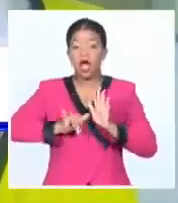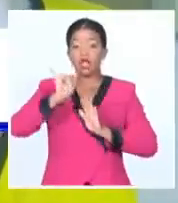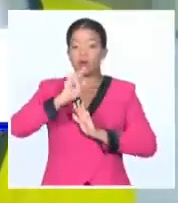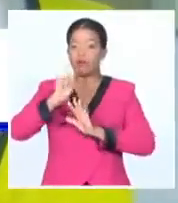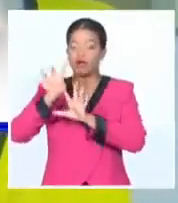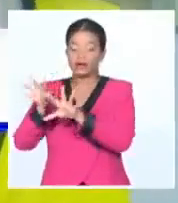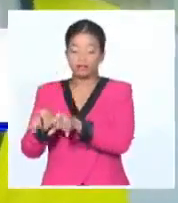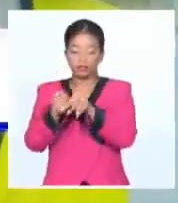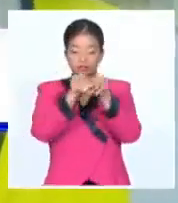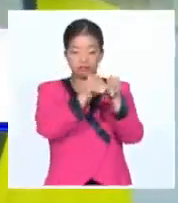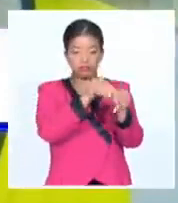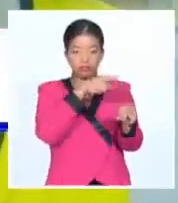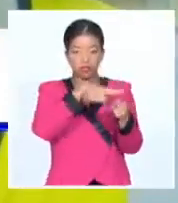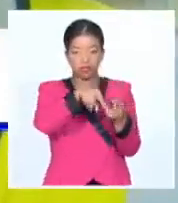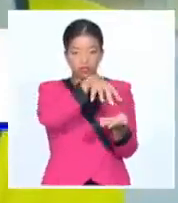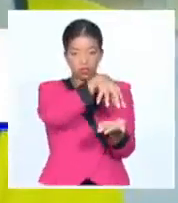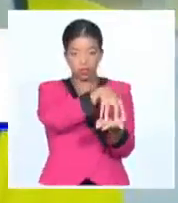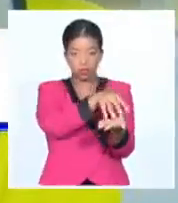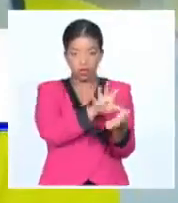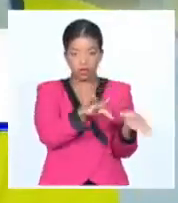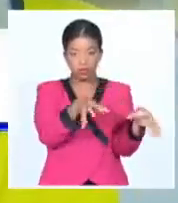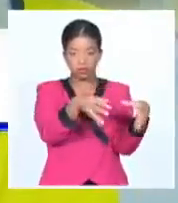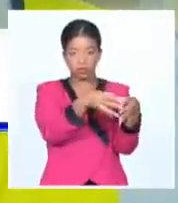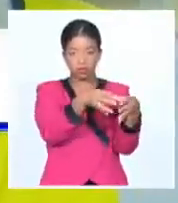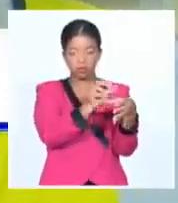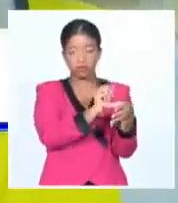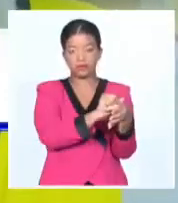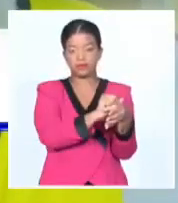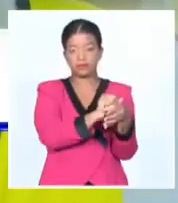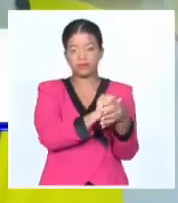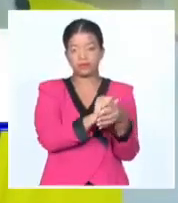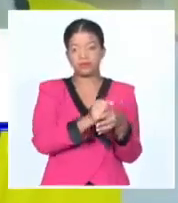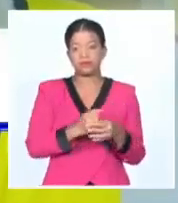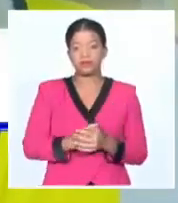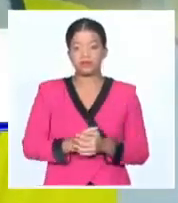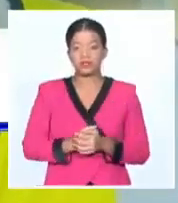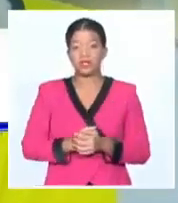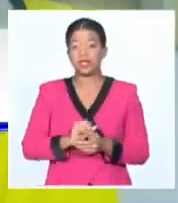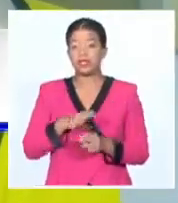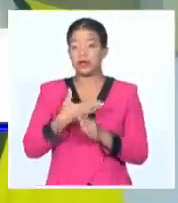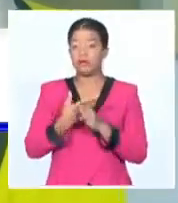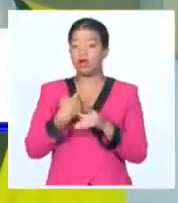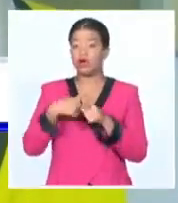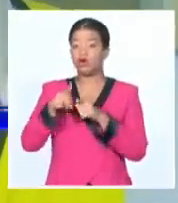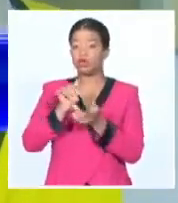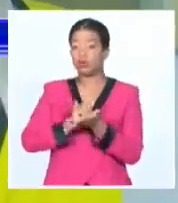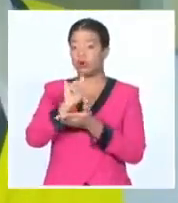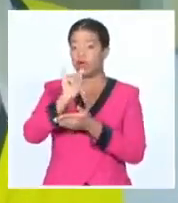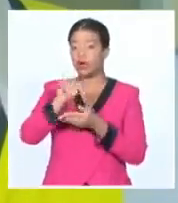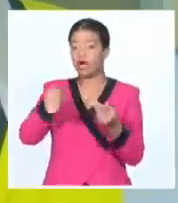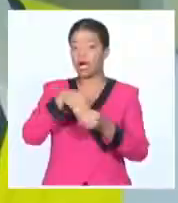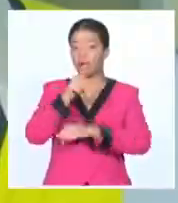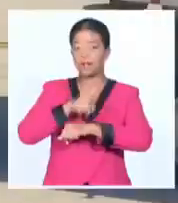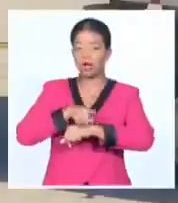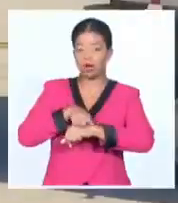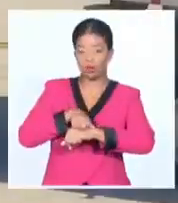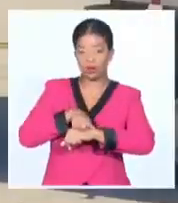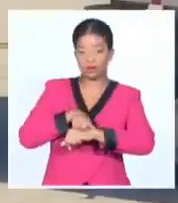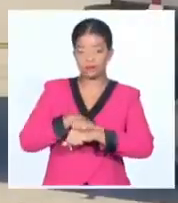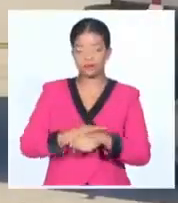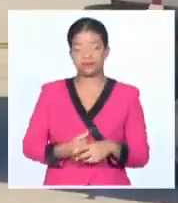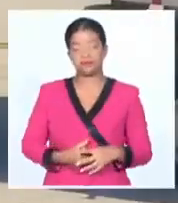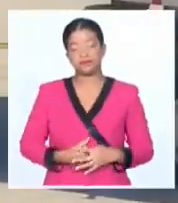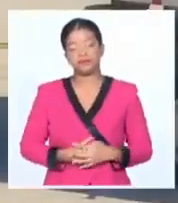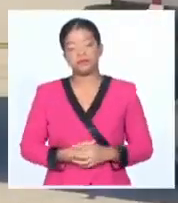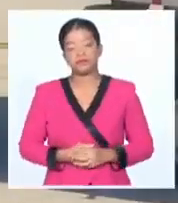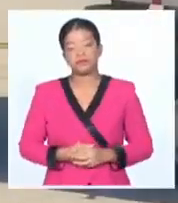grupo de pasajeros que van con destino a Toronto salieron a las 2 y 15 de la madrugada. Lo de Toronto a las 1 y 15 de la madrugada.